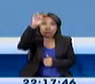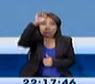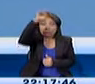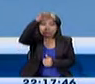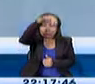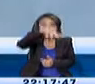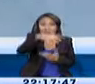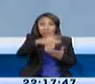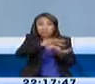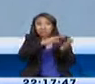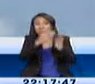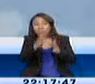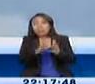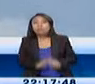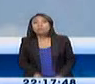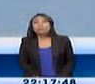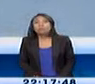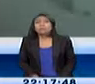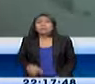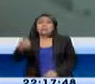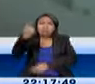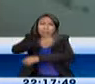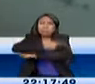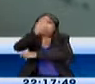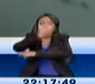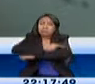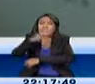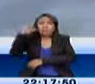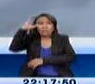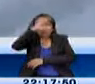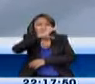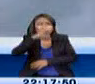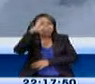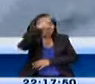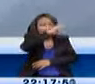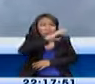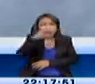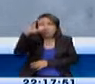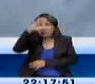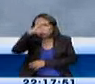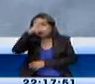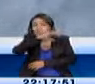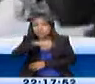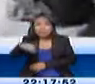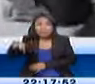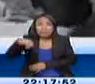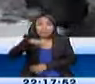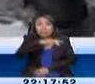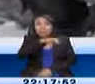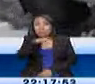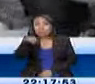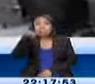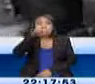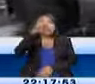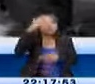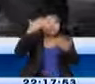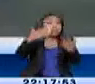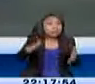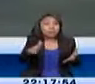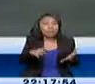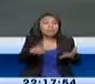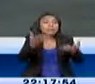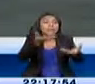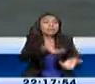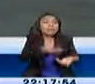climáticas adversas, personal del Departamento de Salvamento de Yungay, Arequipa y Cusco logró extraer los cadáveres de